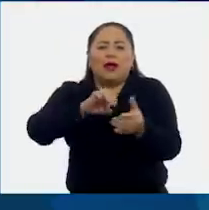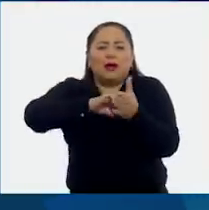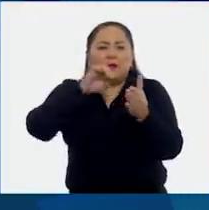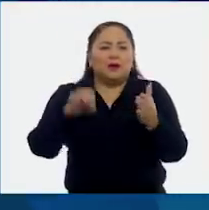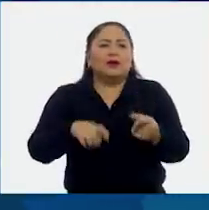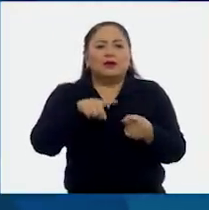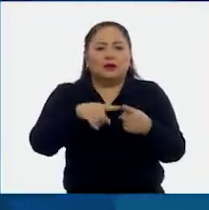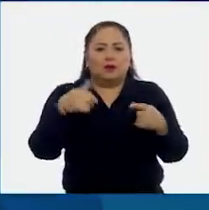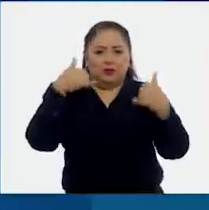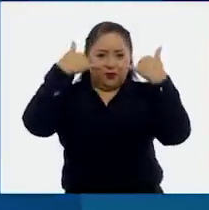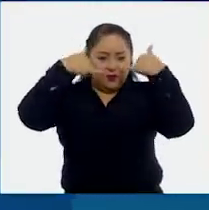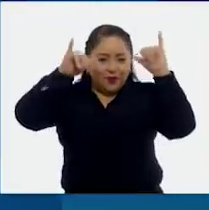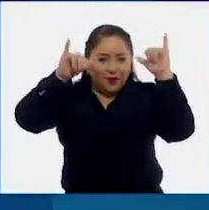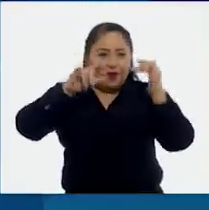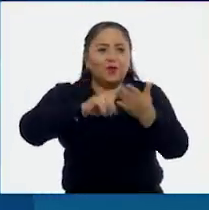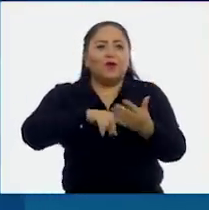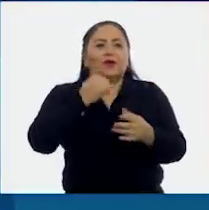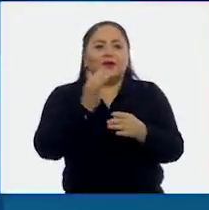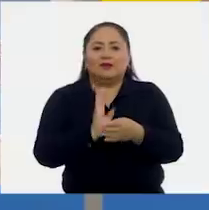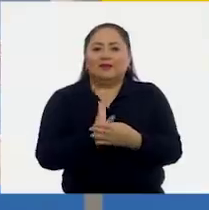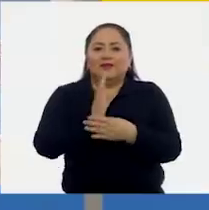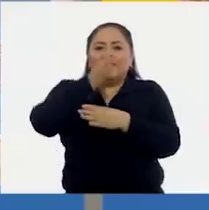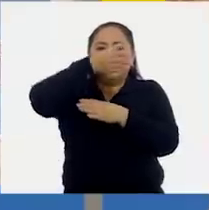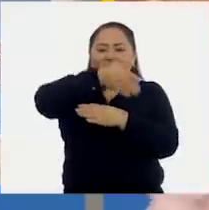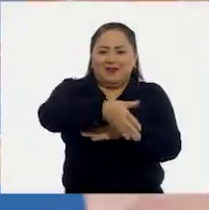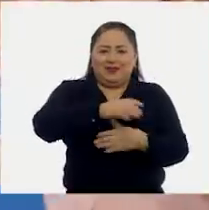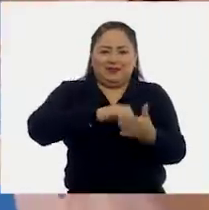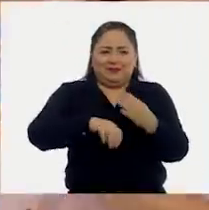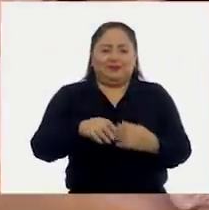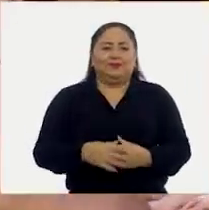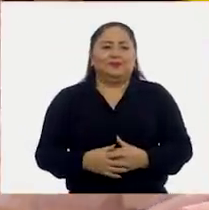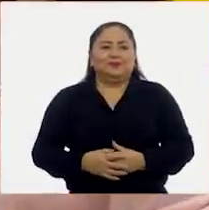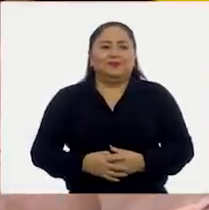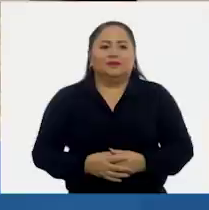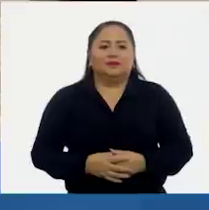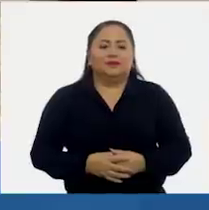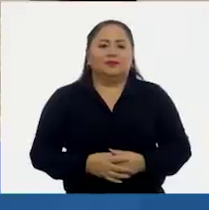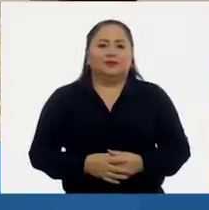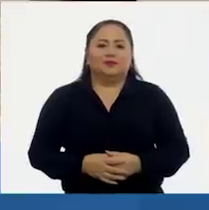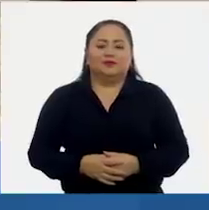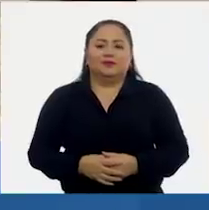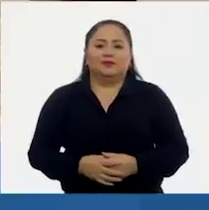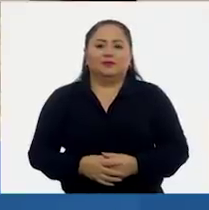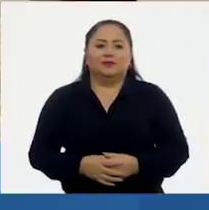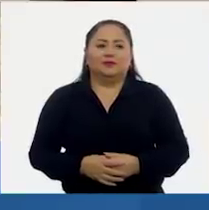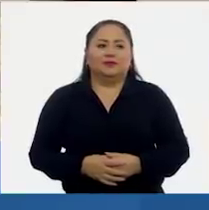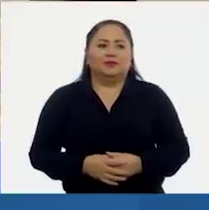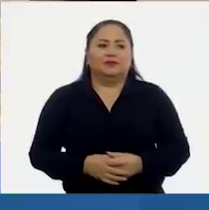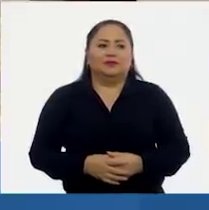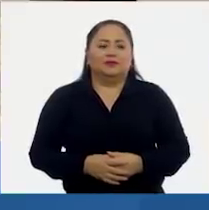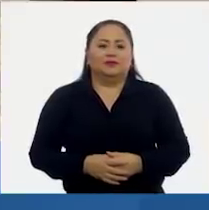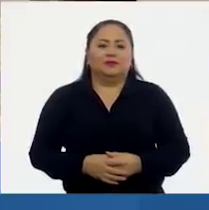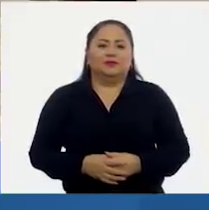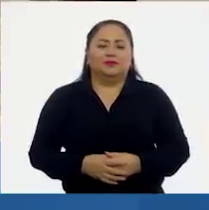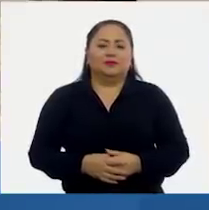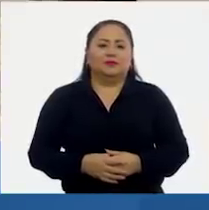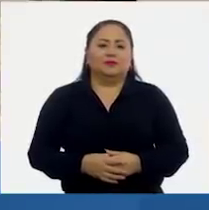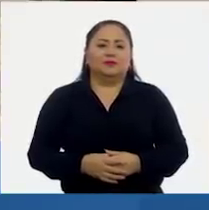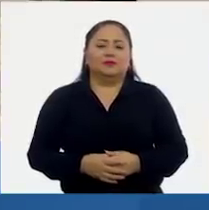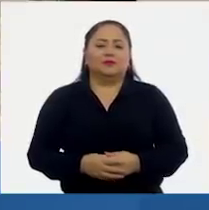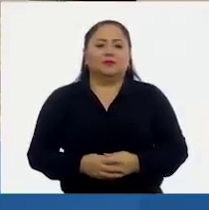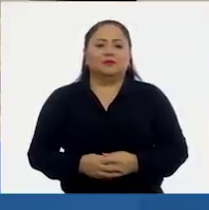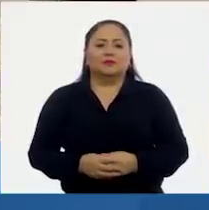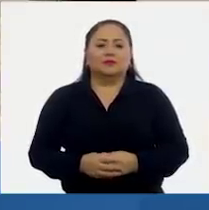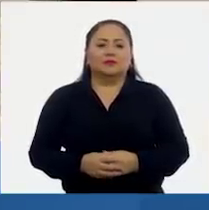que son el toro y el delfín. Perfecto, ponles una flechita. Muy bien.